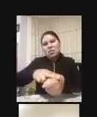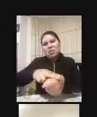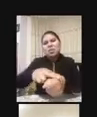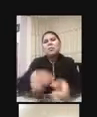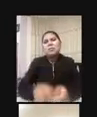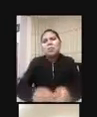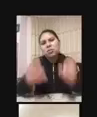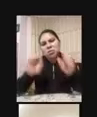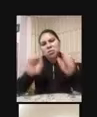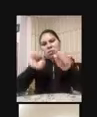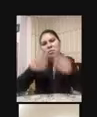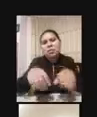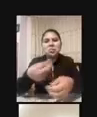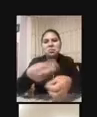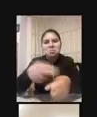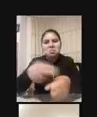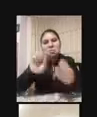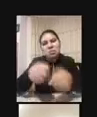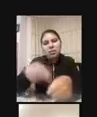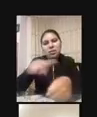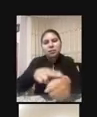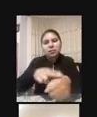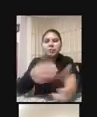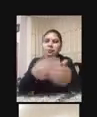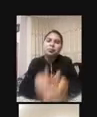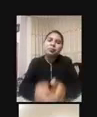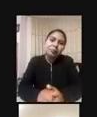niño. Siguiente, por favor.